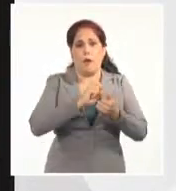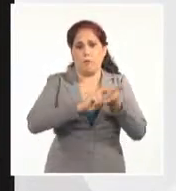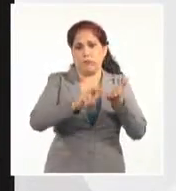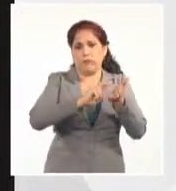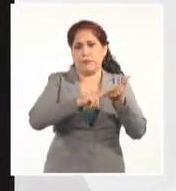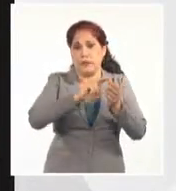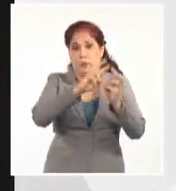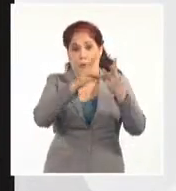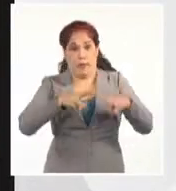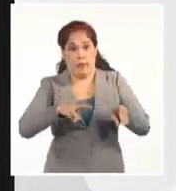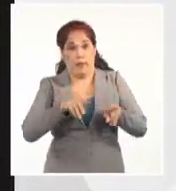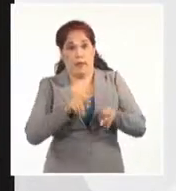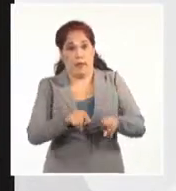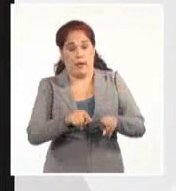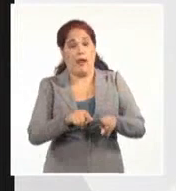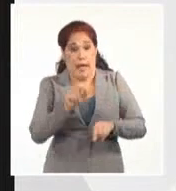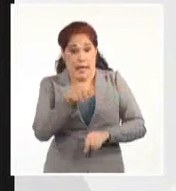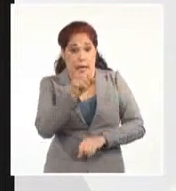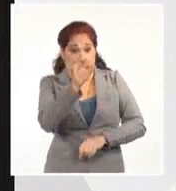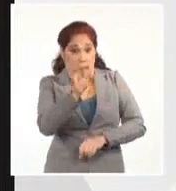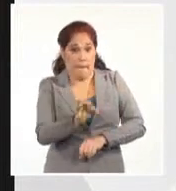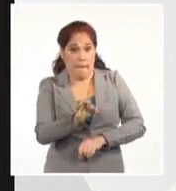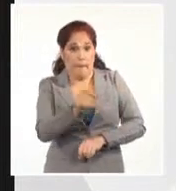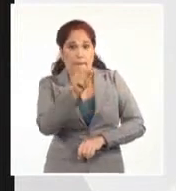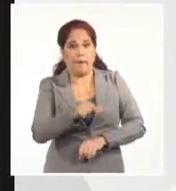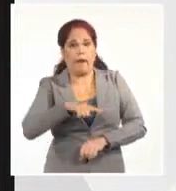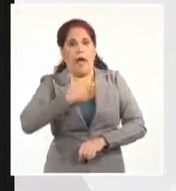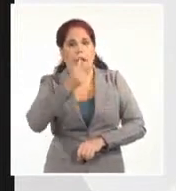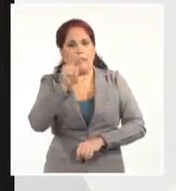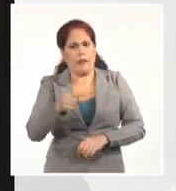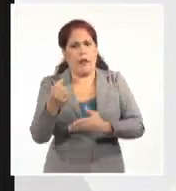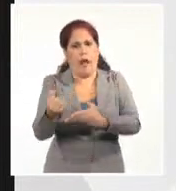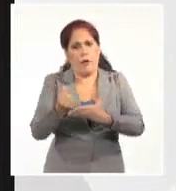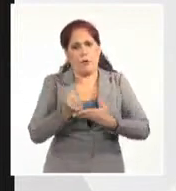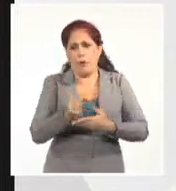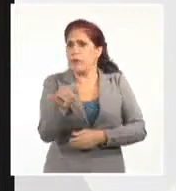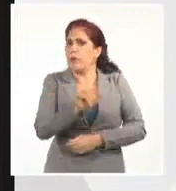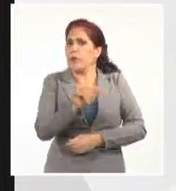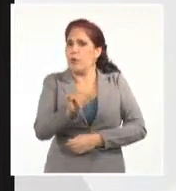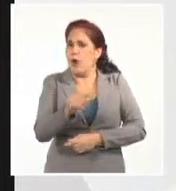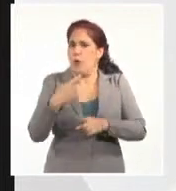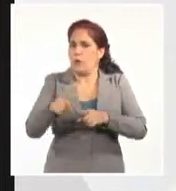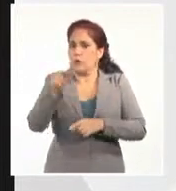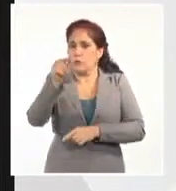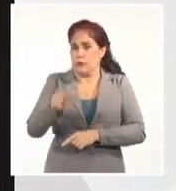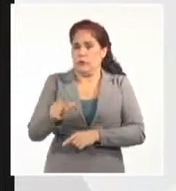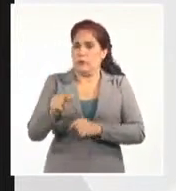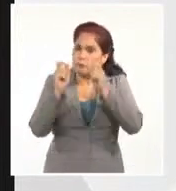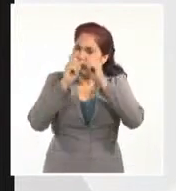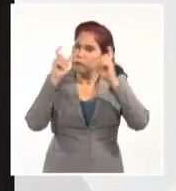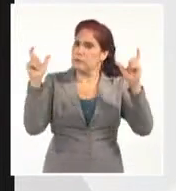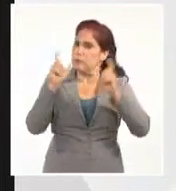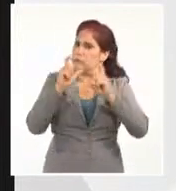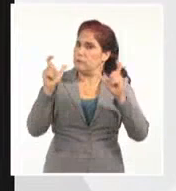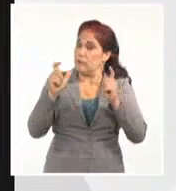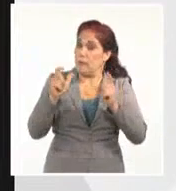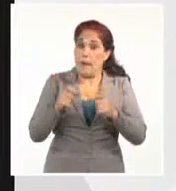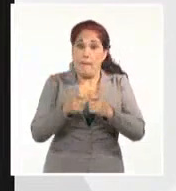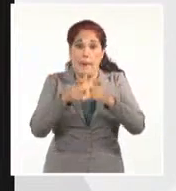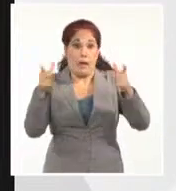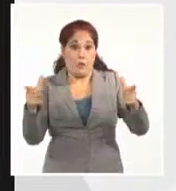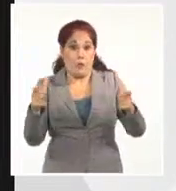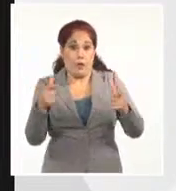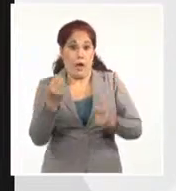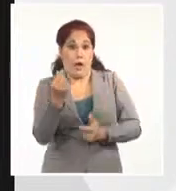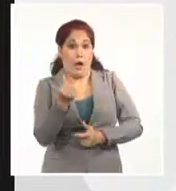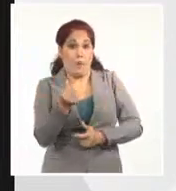cual, bueno, pues menciona a diferentes artistas. Y luego una cosa que descubrí es que la mayoría de esas cuentas, más del